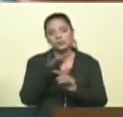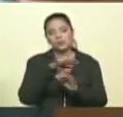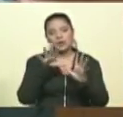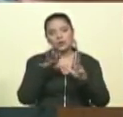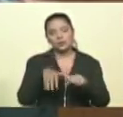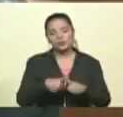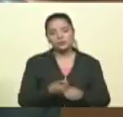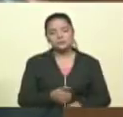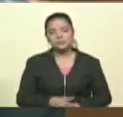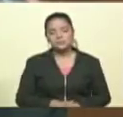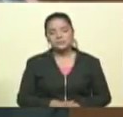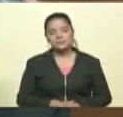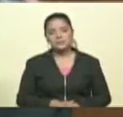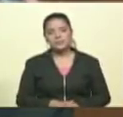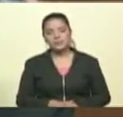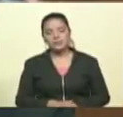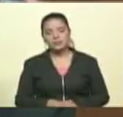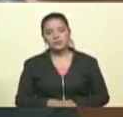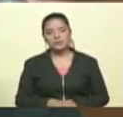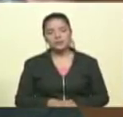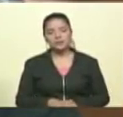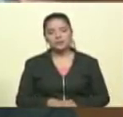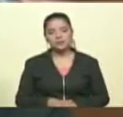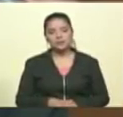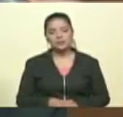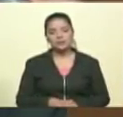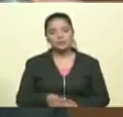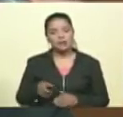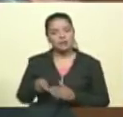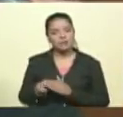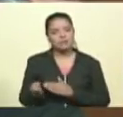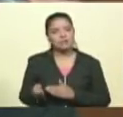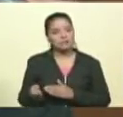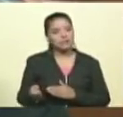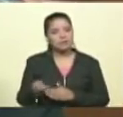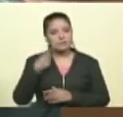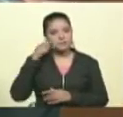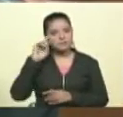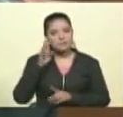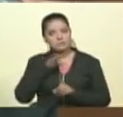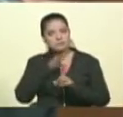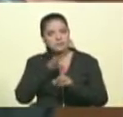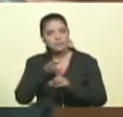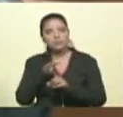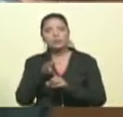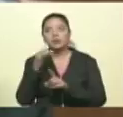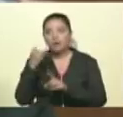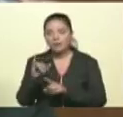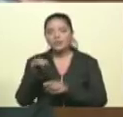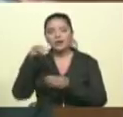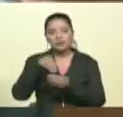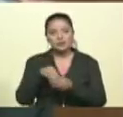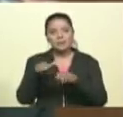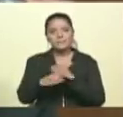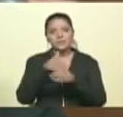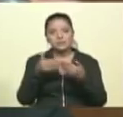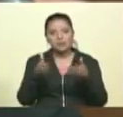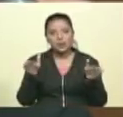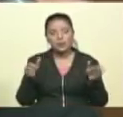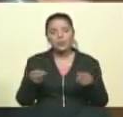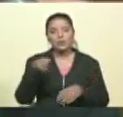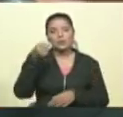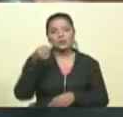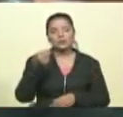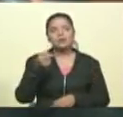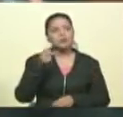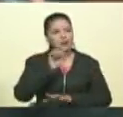de Parrazaluzo y el cartel de extorsión, de amedrentamiento, de persecución que existía en este Ministerio Público, que por cierto,